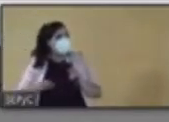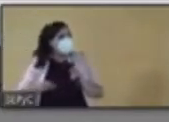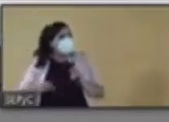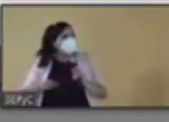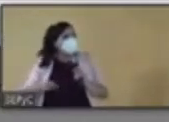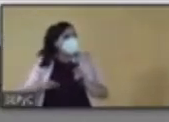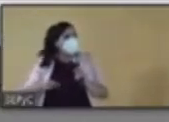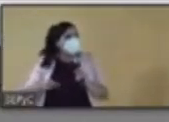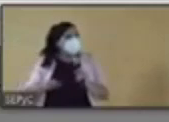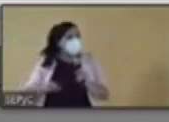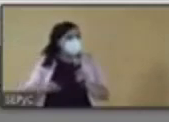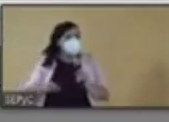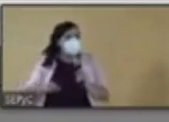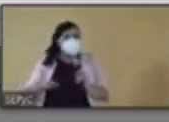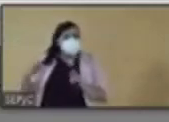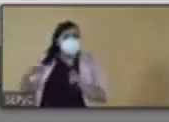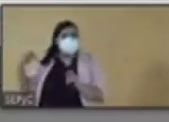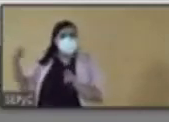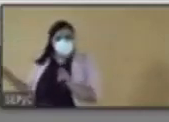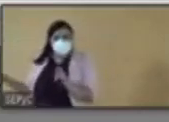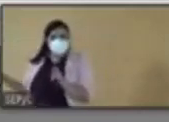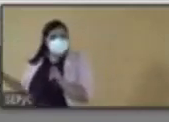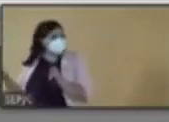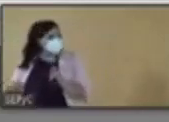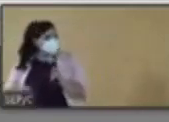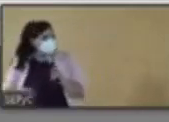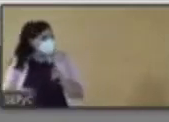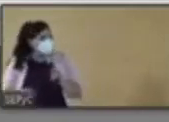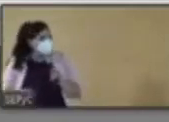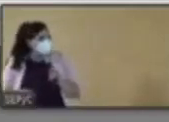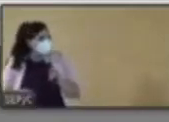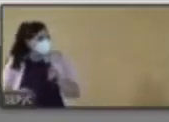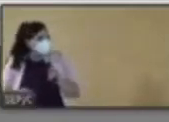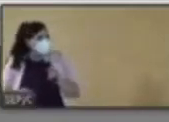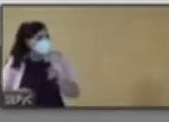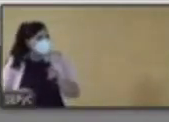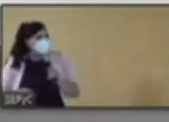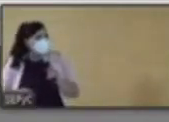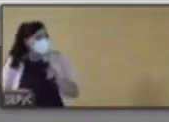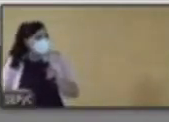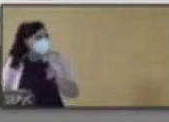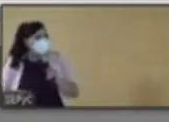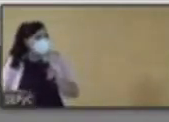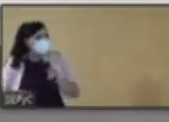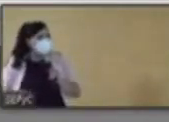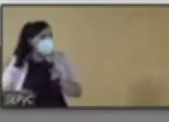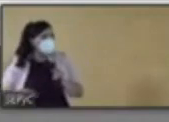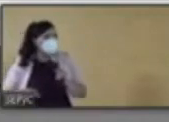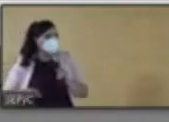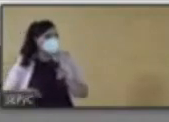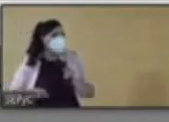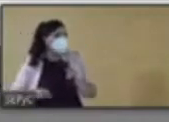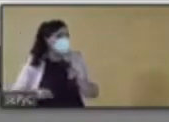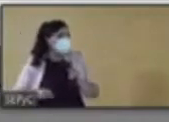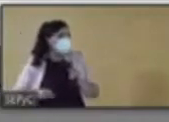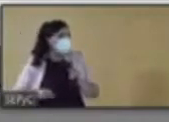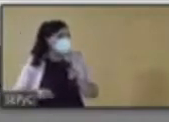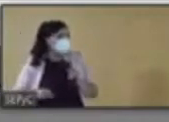señalar el apartado de representación como un supuesto del servidor público. ¿Quién es el participante? Nos da las 3 opciones que nos ha